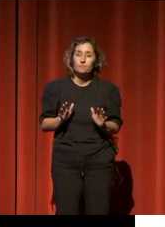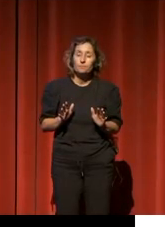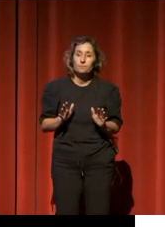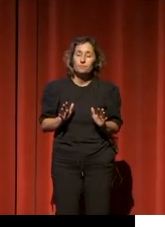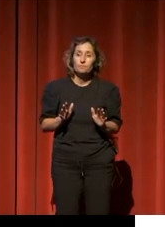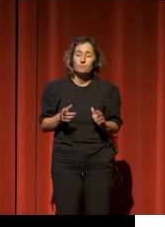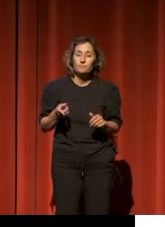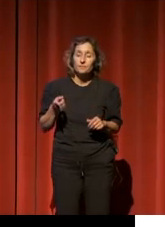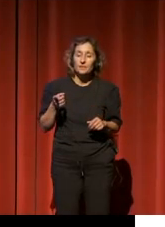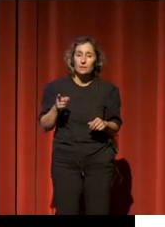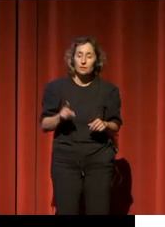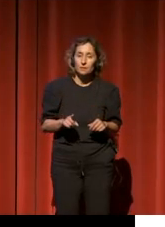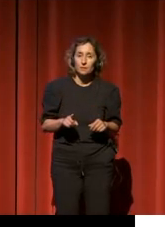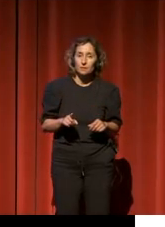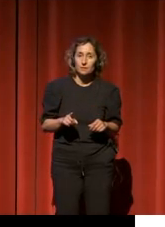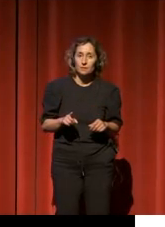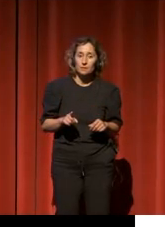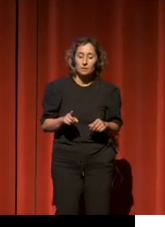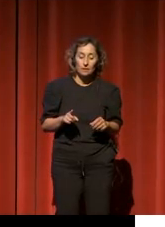acciones